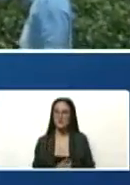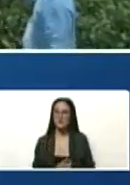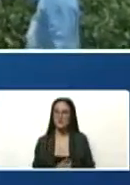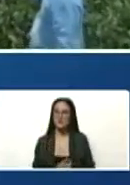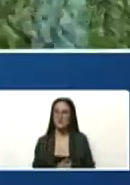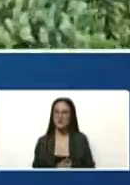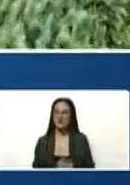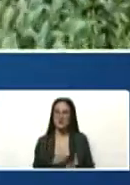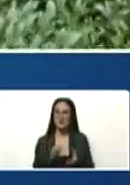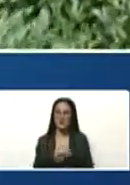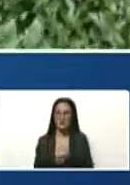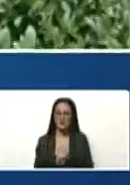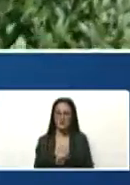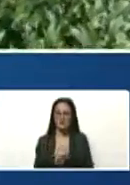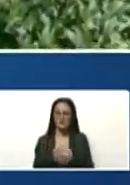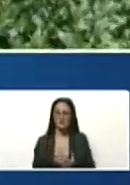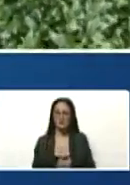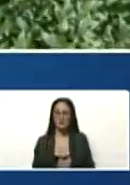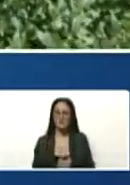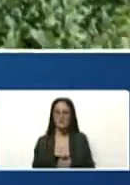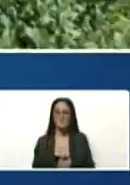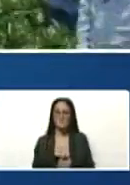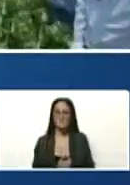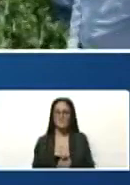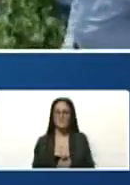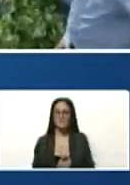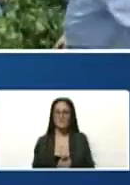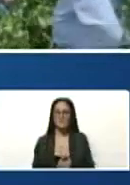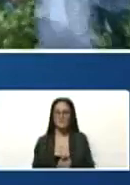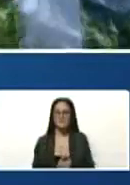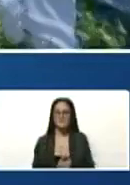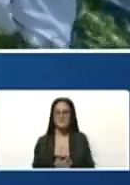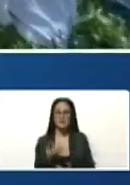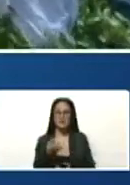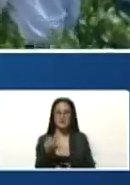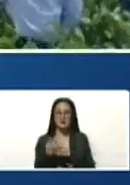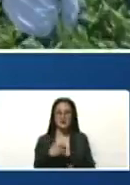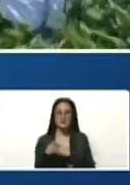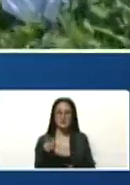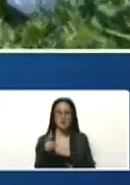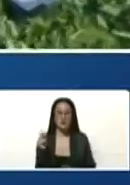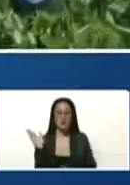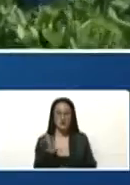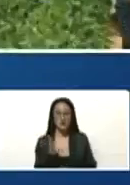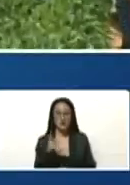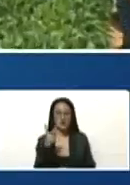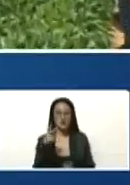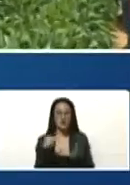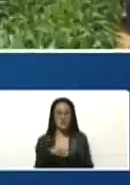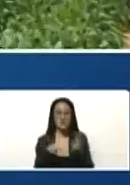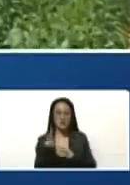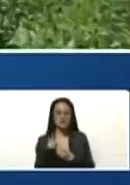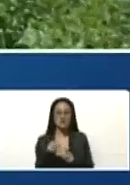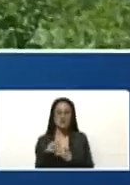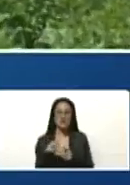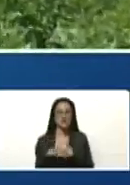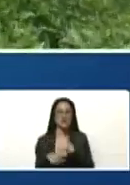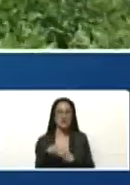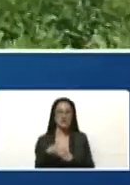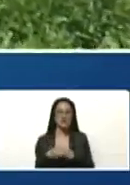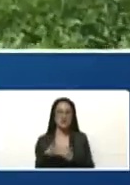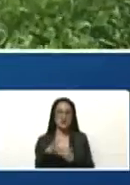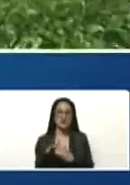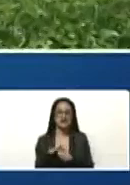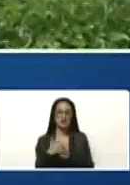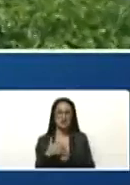amigos. Y en verdad dejé de venir en el 2012 por distintas circunstancias económicas de nuestro